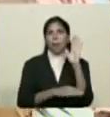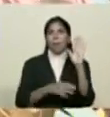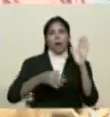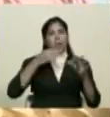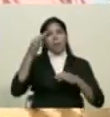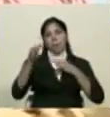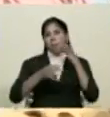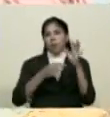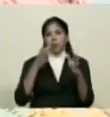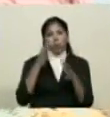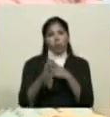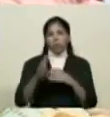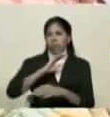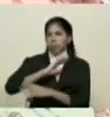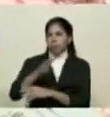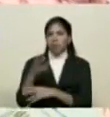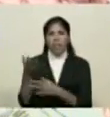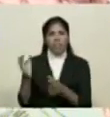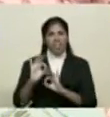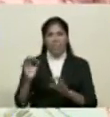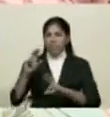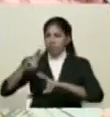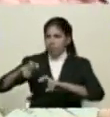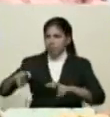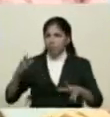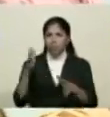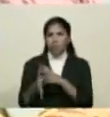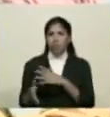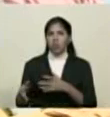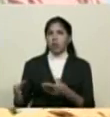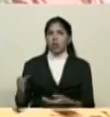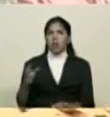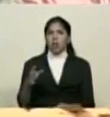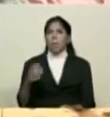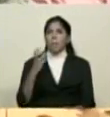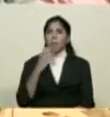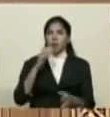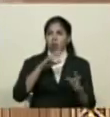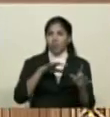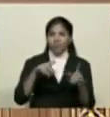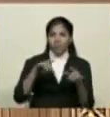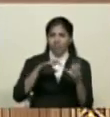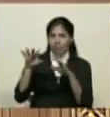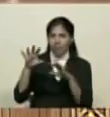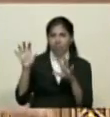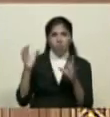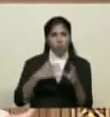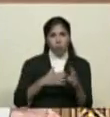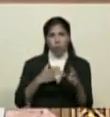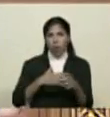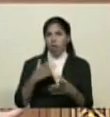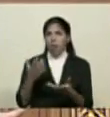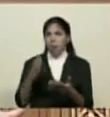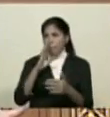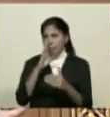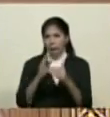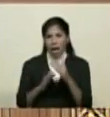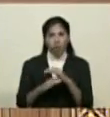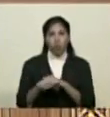no haber buscado repatriar estos bienes, congelar activos, incautar incluso en